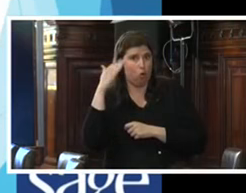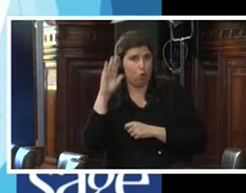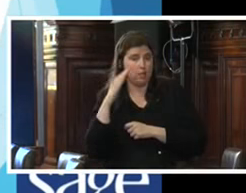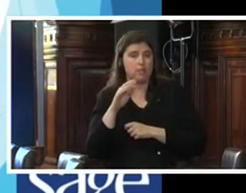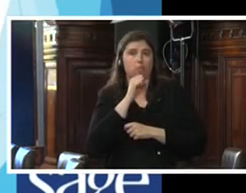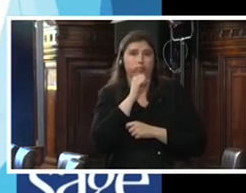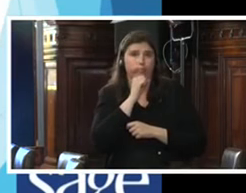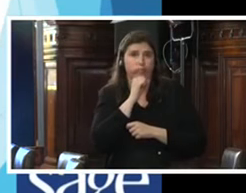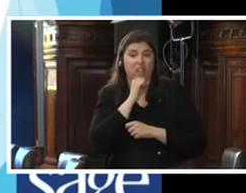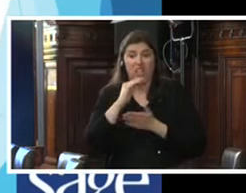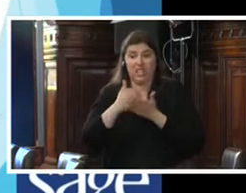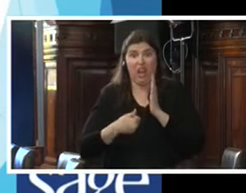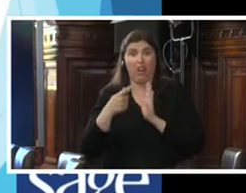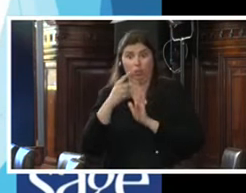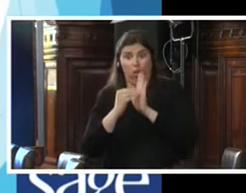states